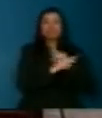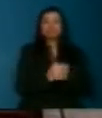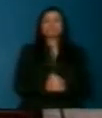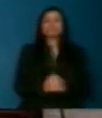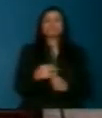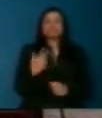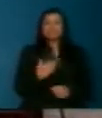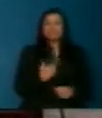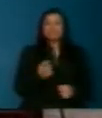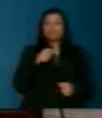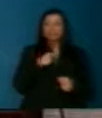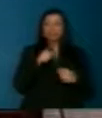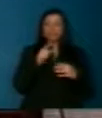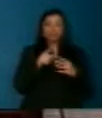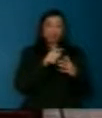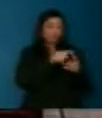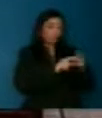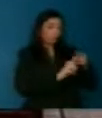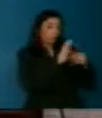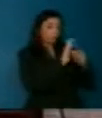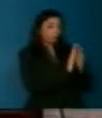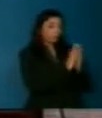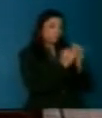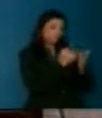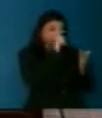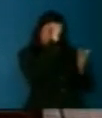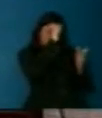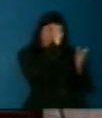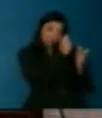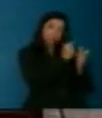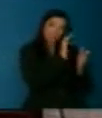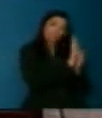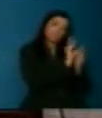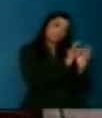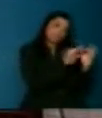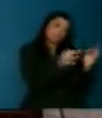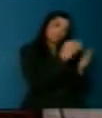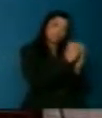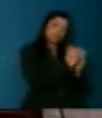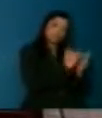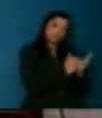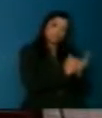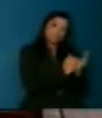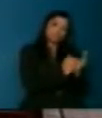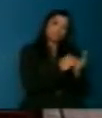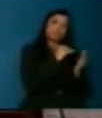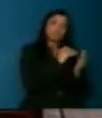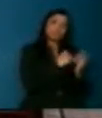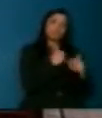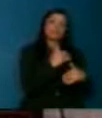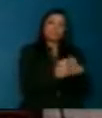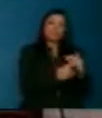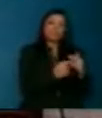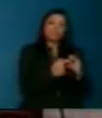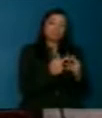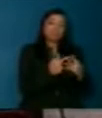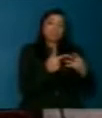Ateniéndonos a su texto, que es el límite último en el ejercicio de todo